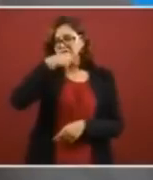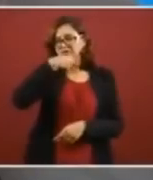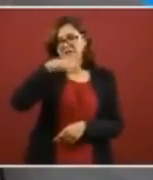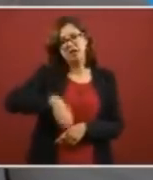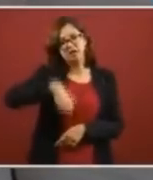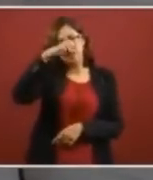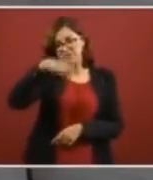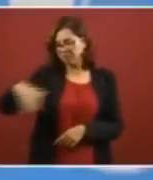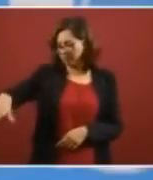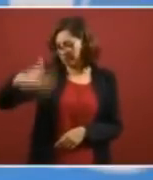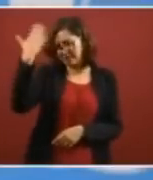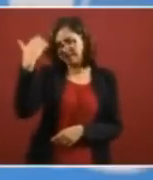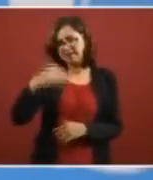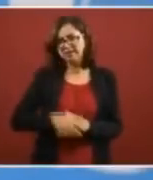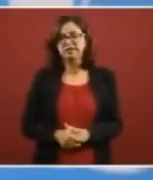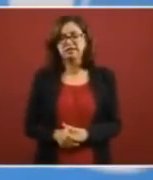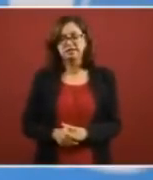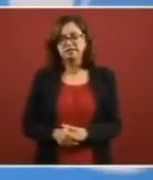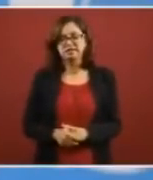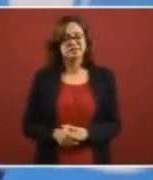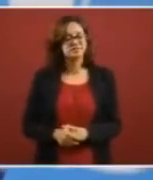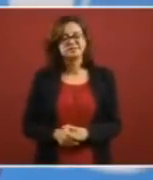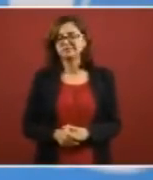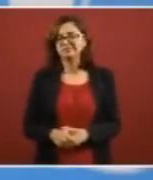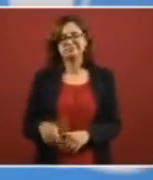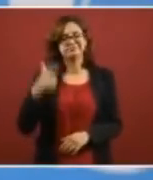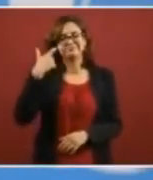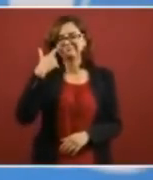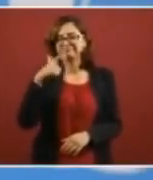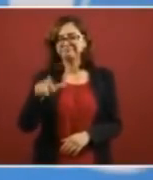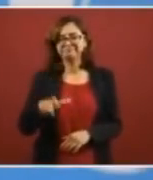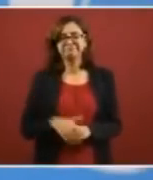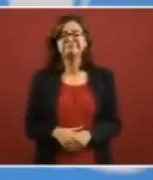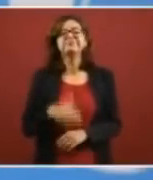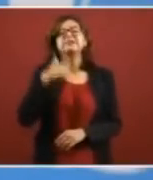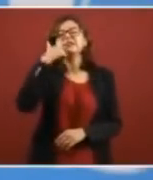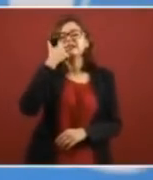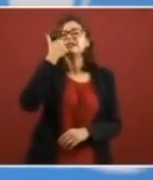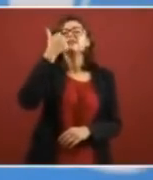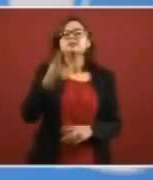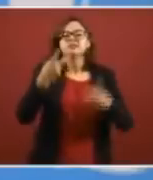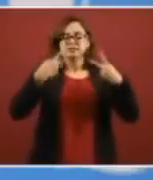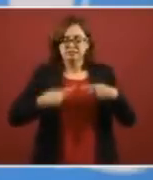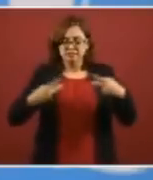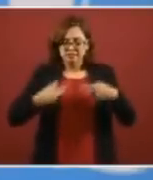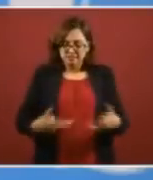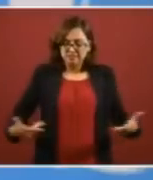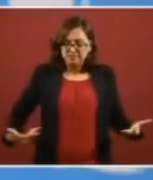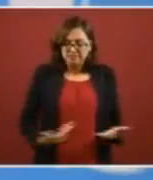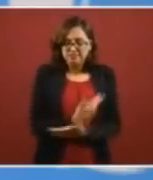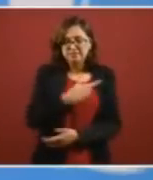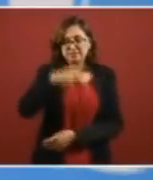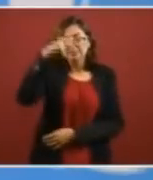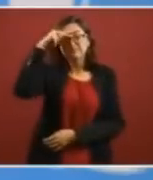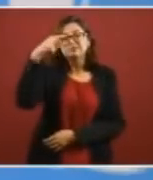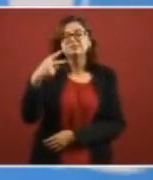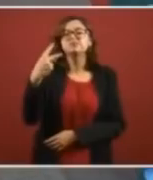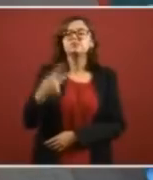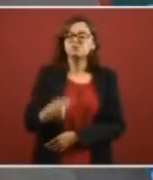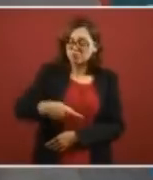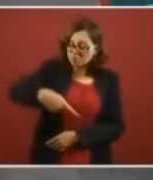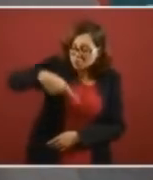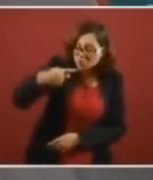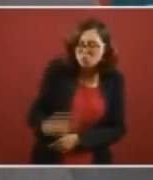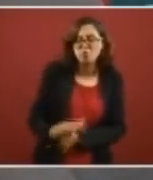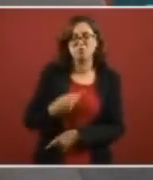Unidos. Nosotros no queremos eso. Nosotros queremos que el mexicano pueda trabajar y pueda